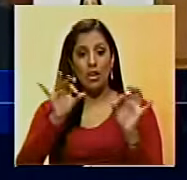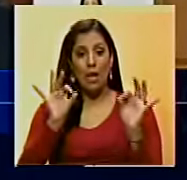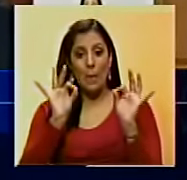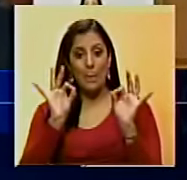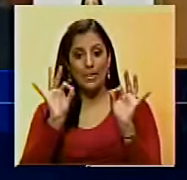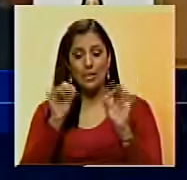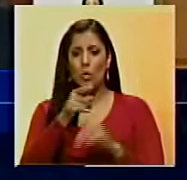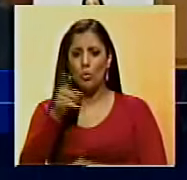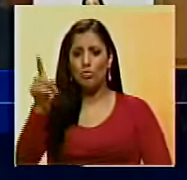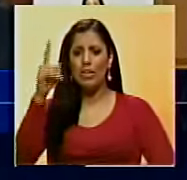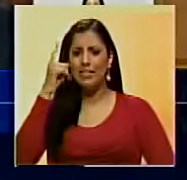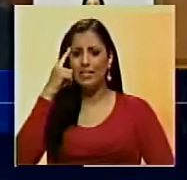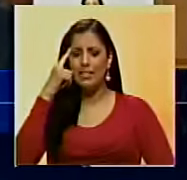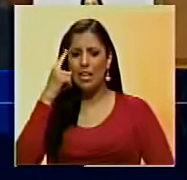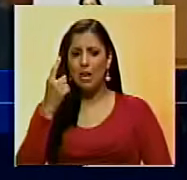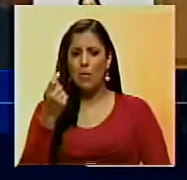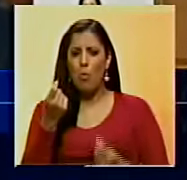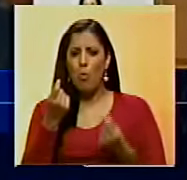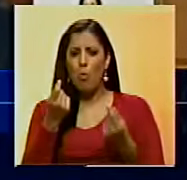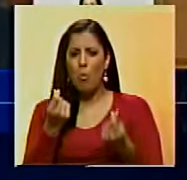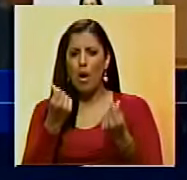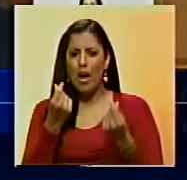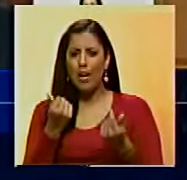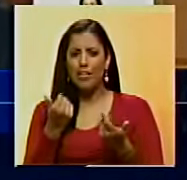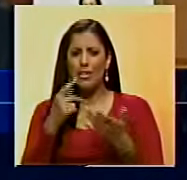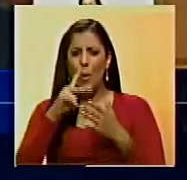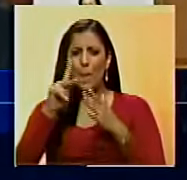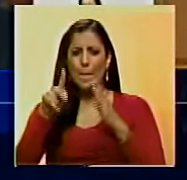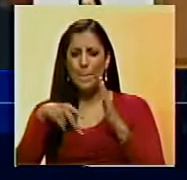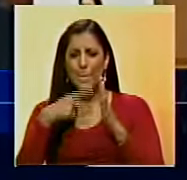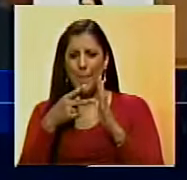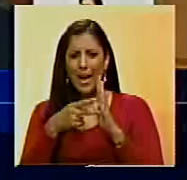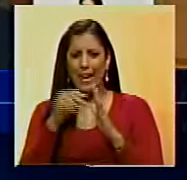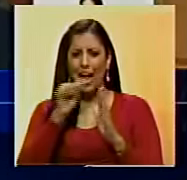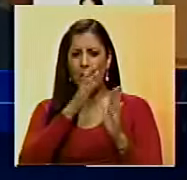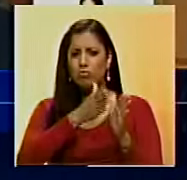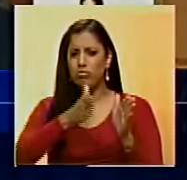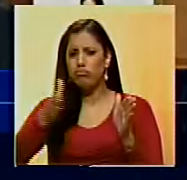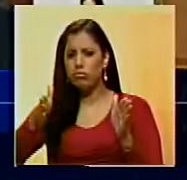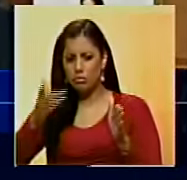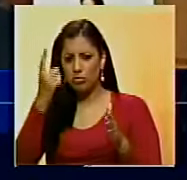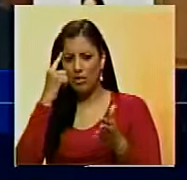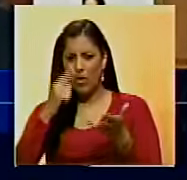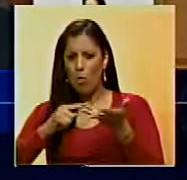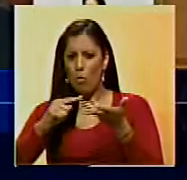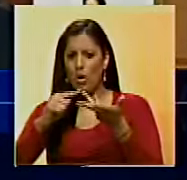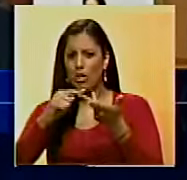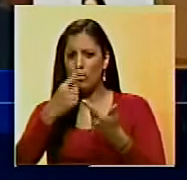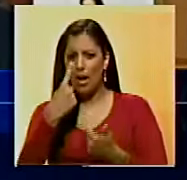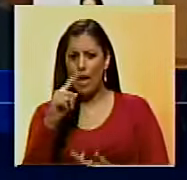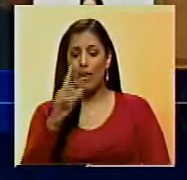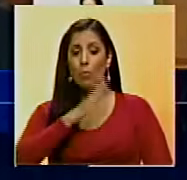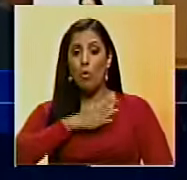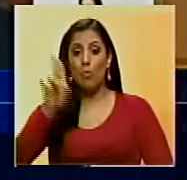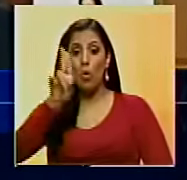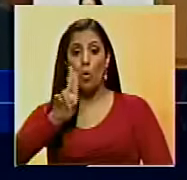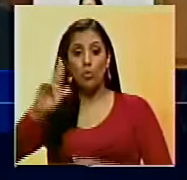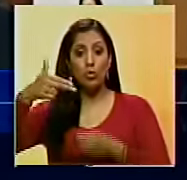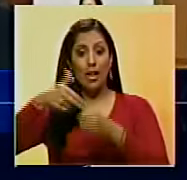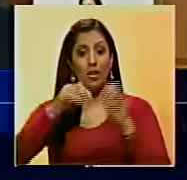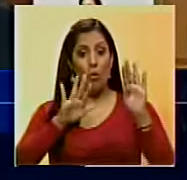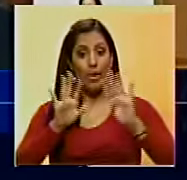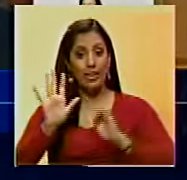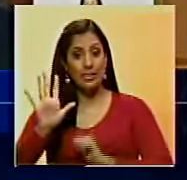Ustedes saben cuánto es el parque automotor, el número de vehículos, carros, vehículos en general, que utilizan la gasolina